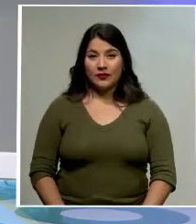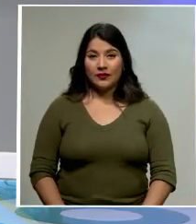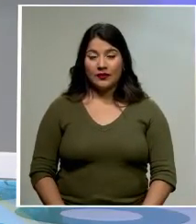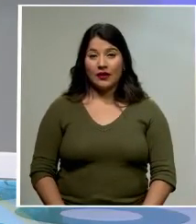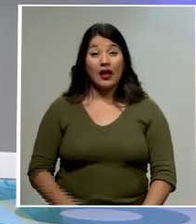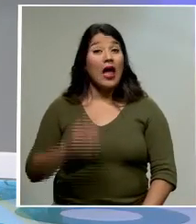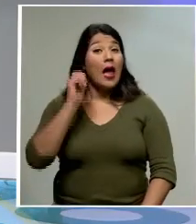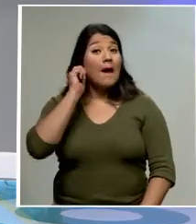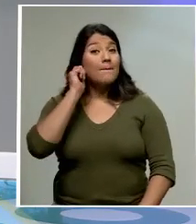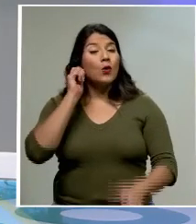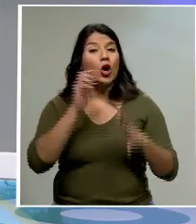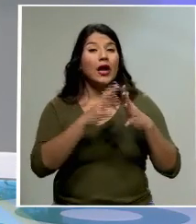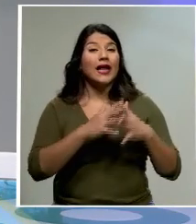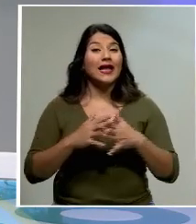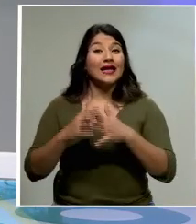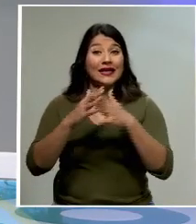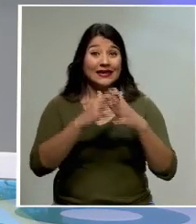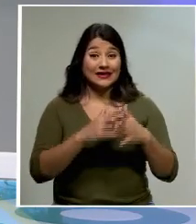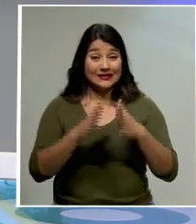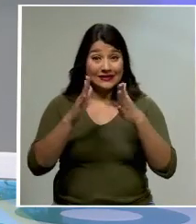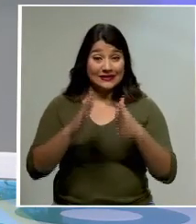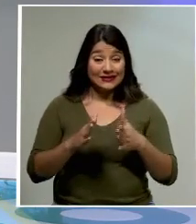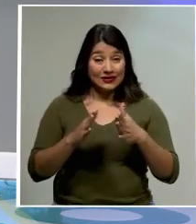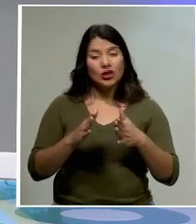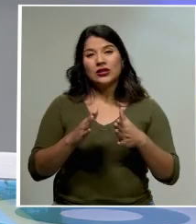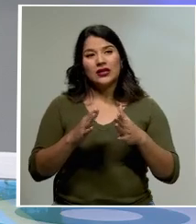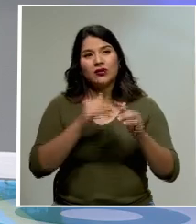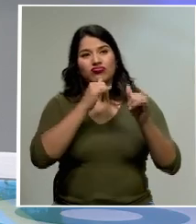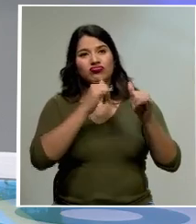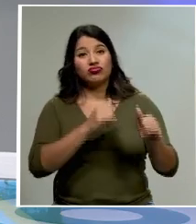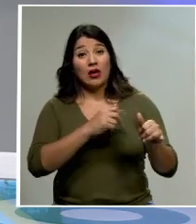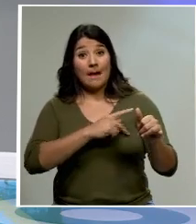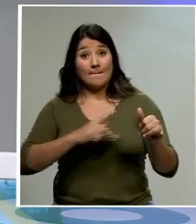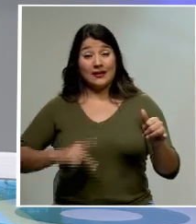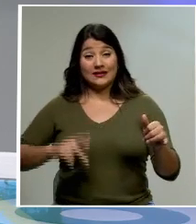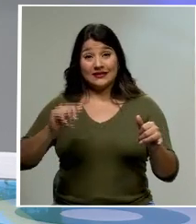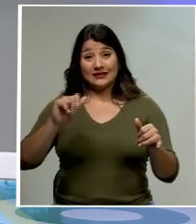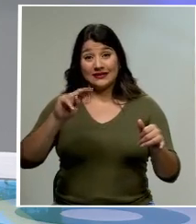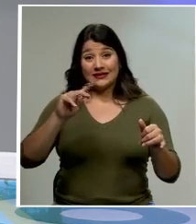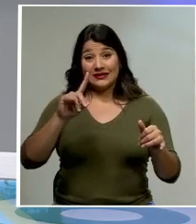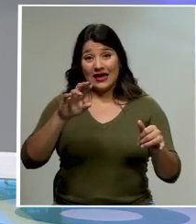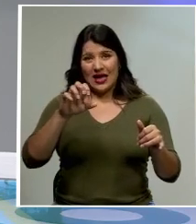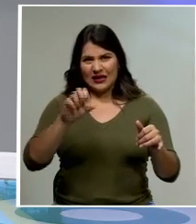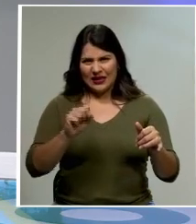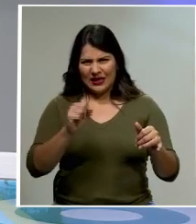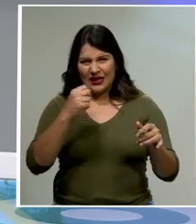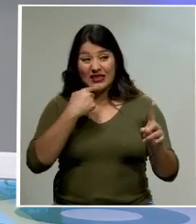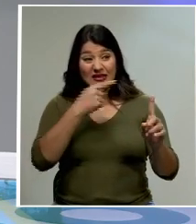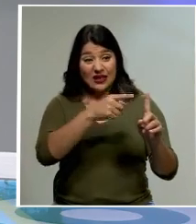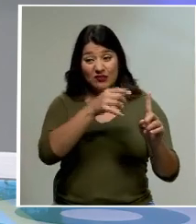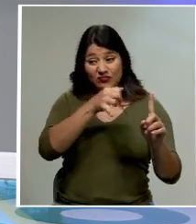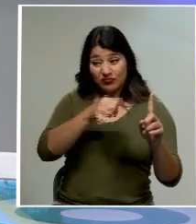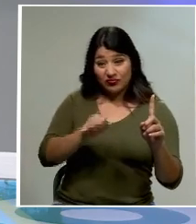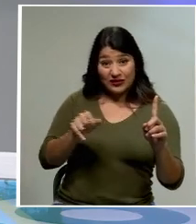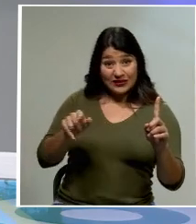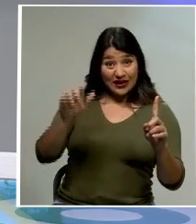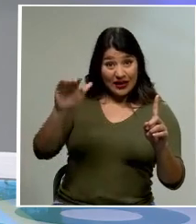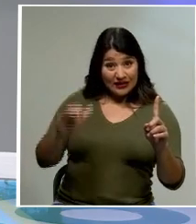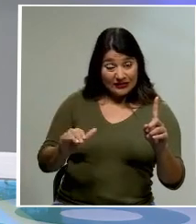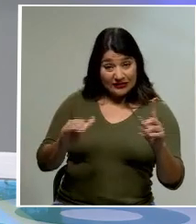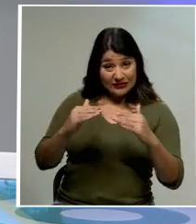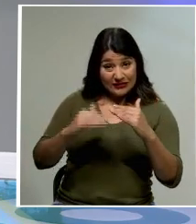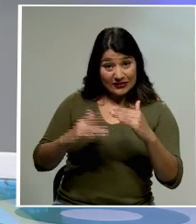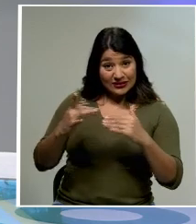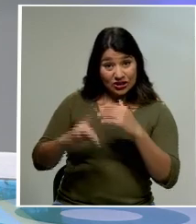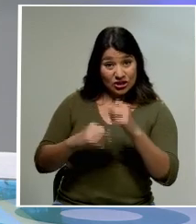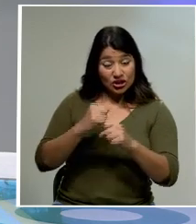mujer estadounidense que acusa al príncipe Andrés de haber abusado de ella cuando era menor de edad a través